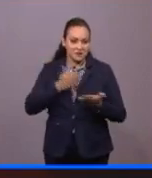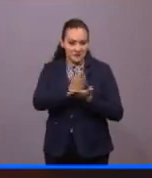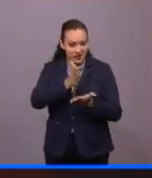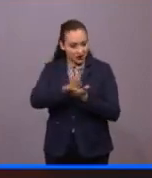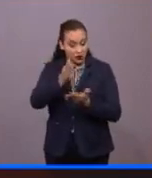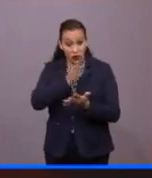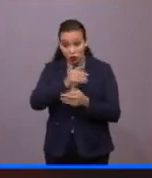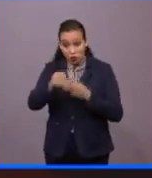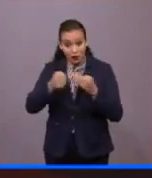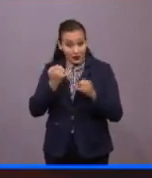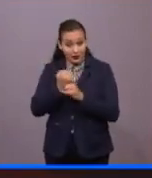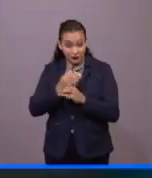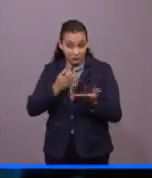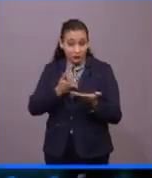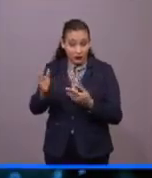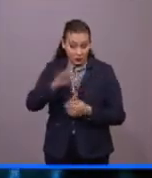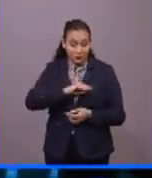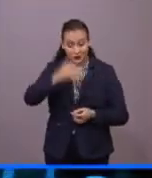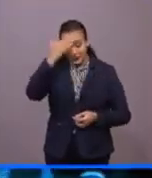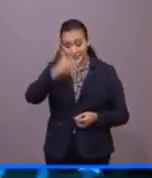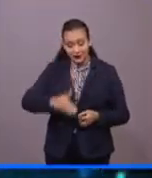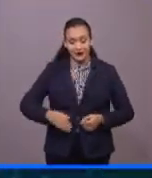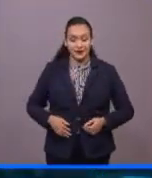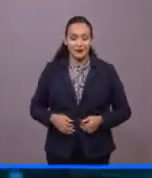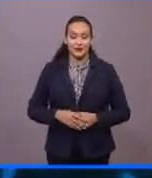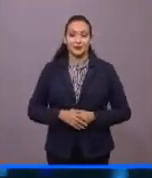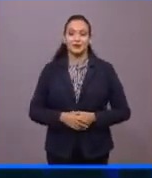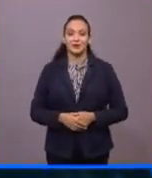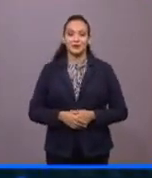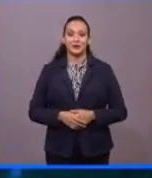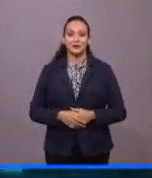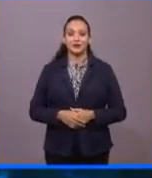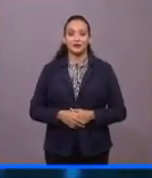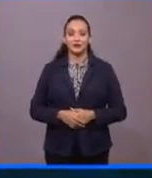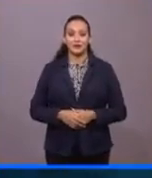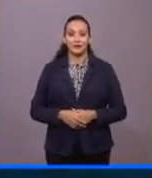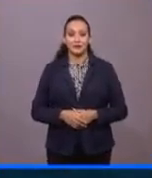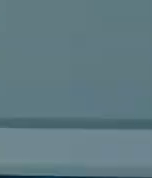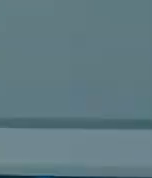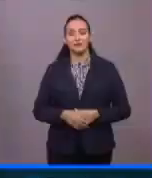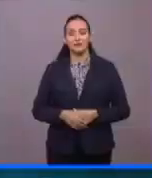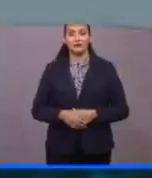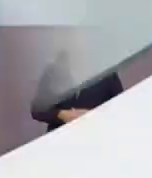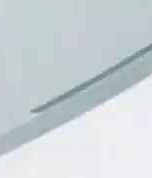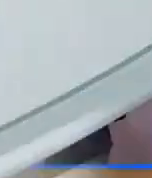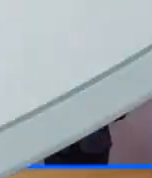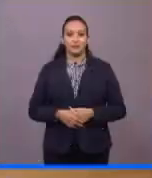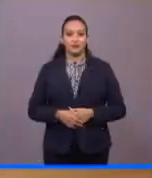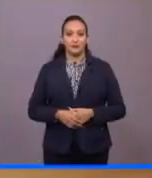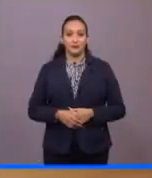Con información de José Luis Guerra García para el canal del Poder Judicial de la Federación.